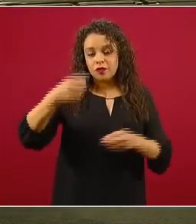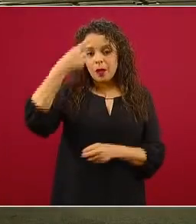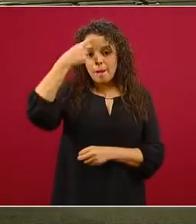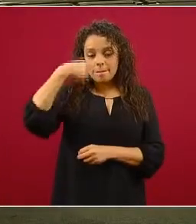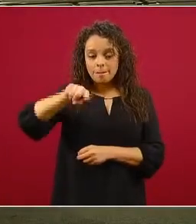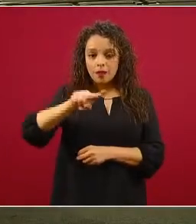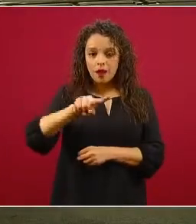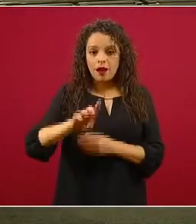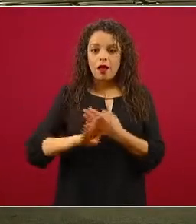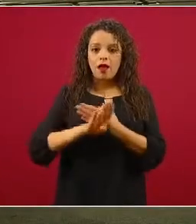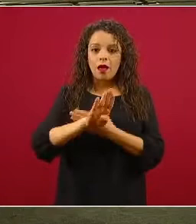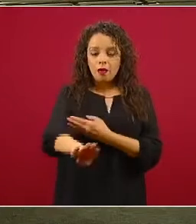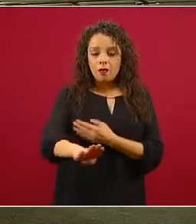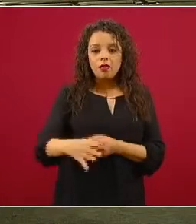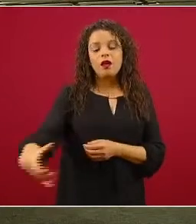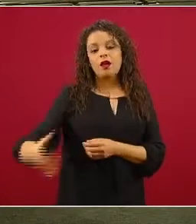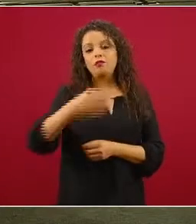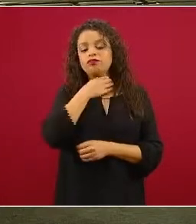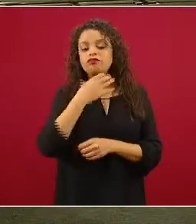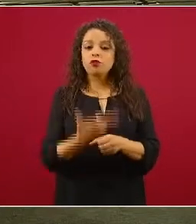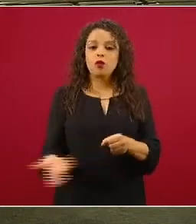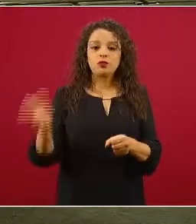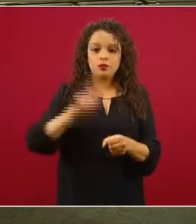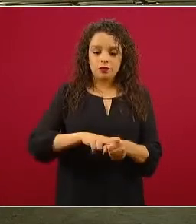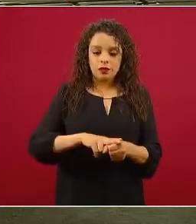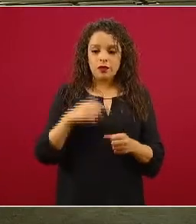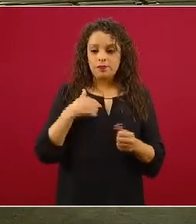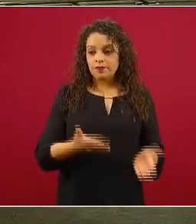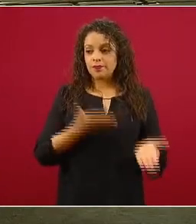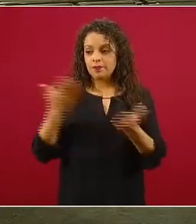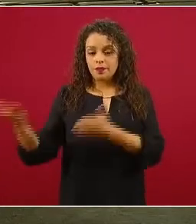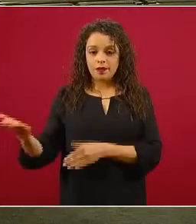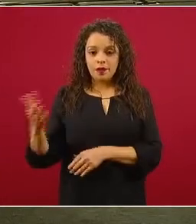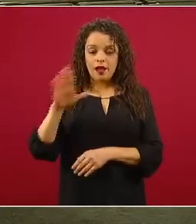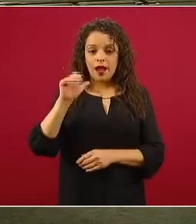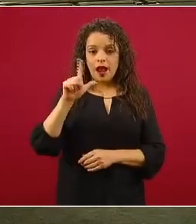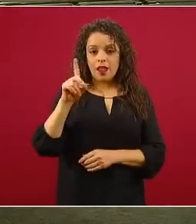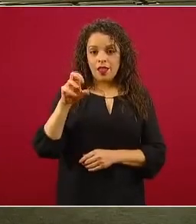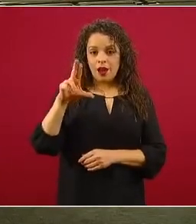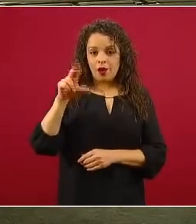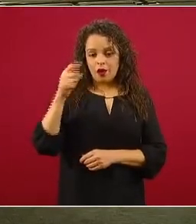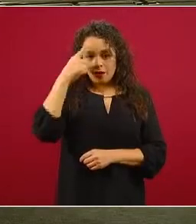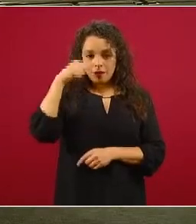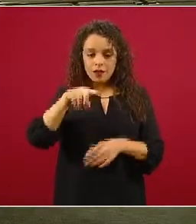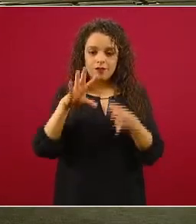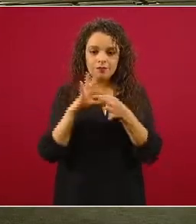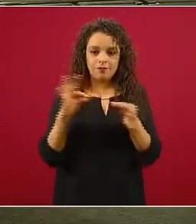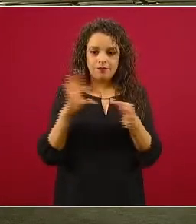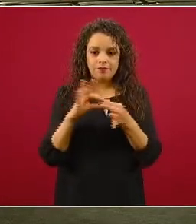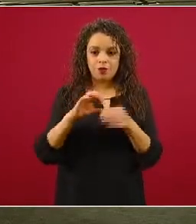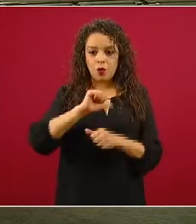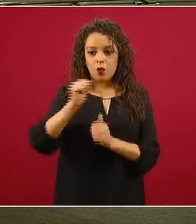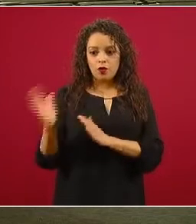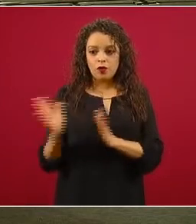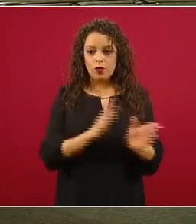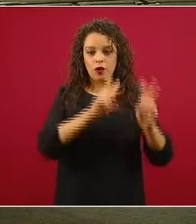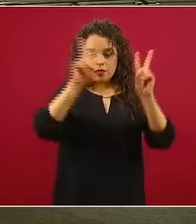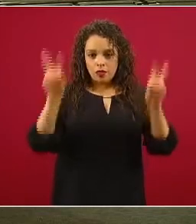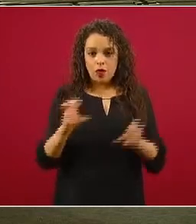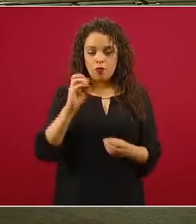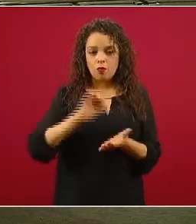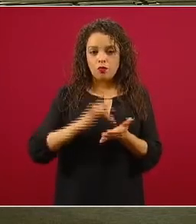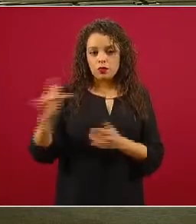voy a pedir ahora al doctor Calderón Alippi, si es tan amable, de pasar al siguiente tema. Muchas gracias, subsecretario. Con su